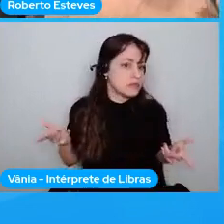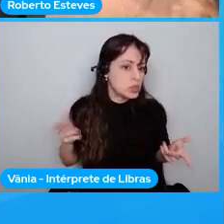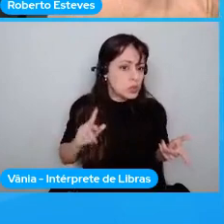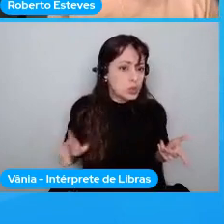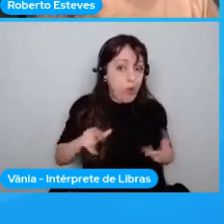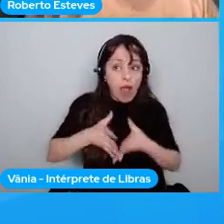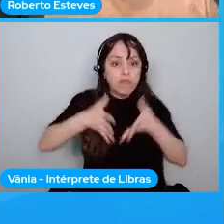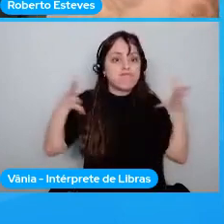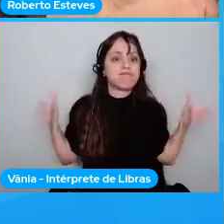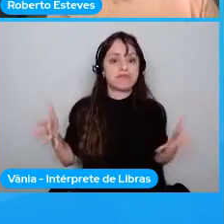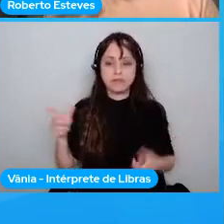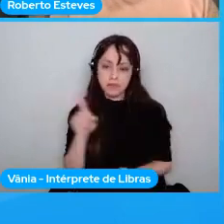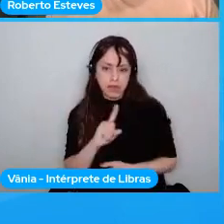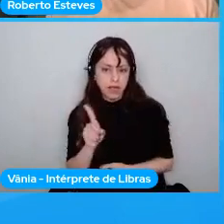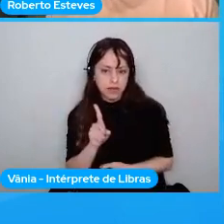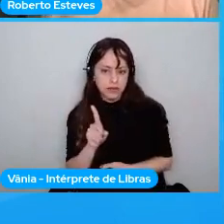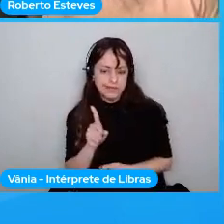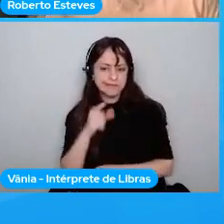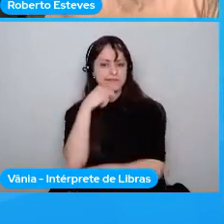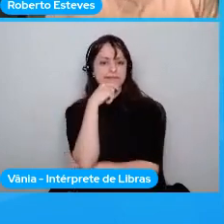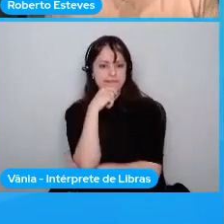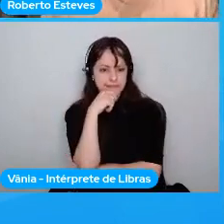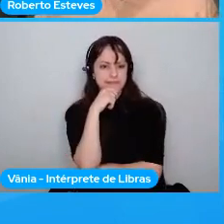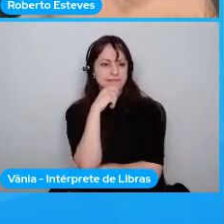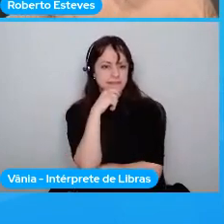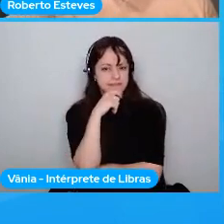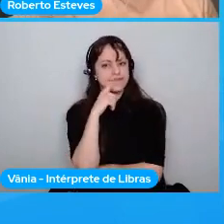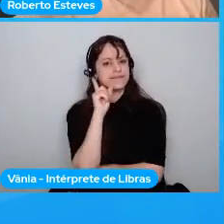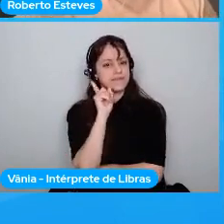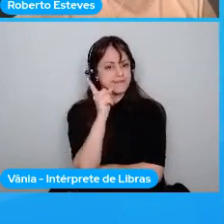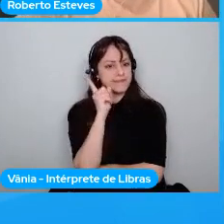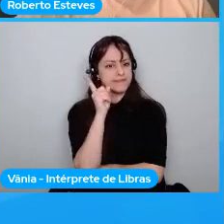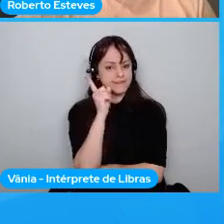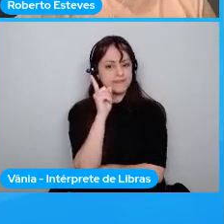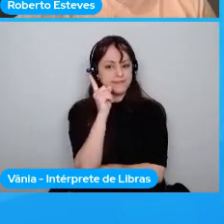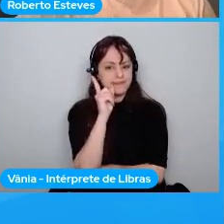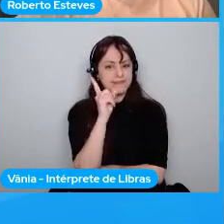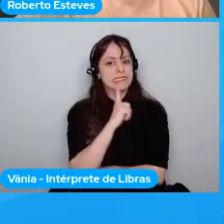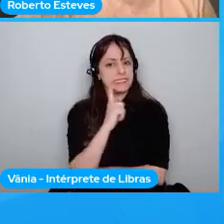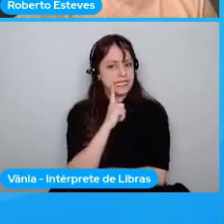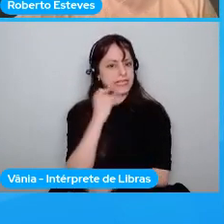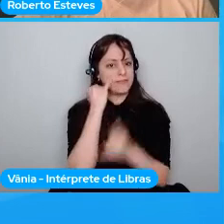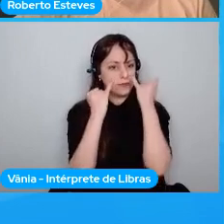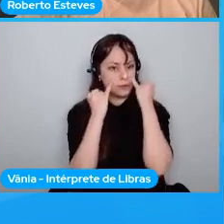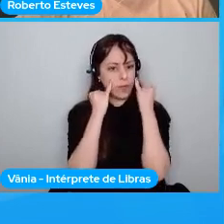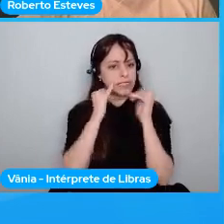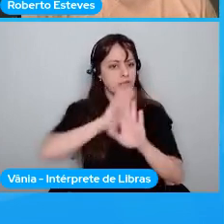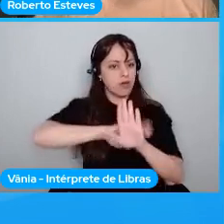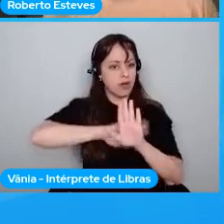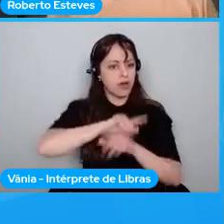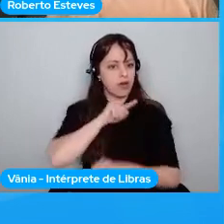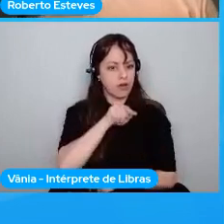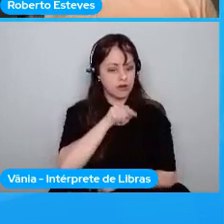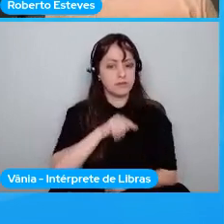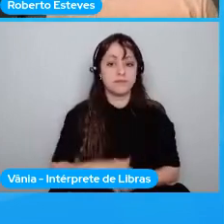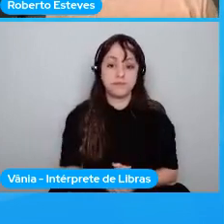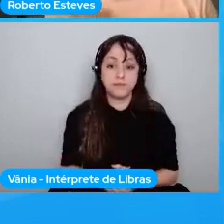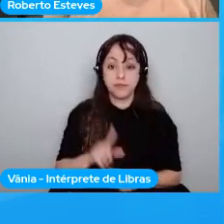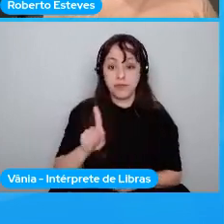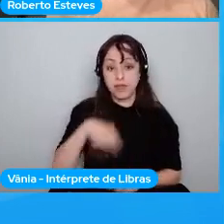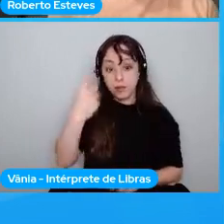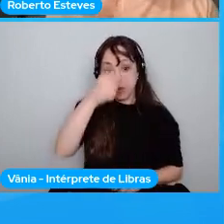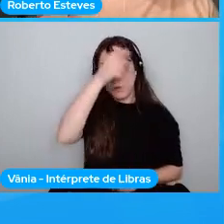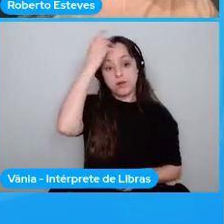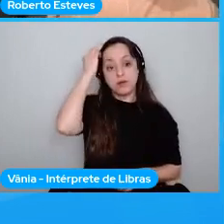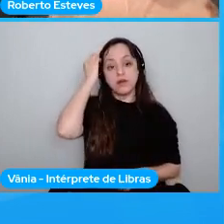Entonces, te empiezas a cuestionar qué realmente es lo que buscamos. Luego, nos cambiamos un poquito de librería,